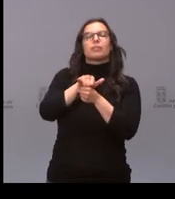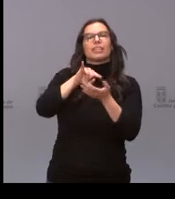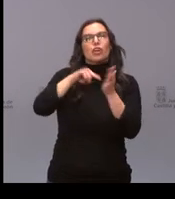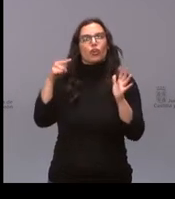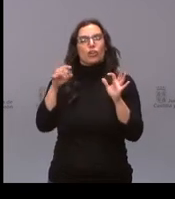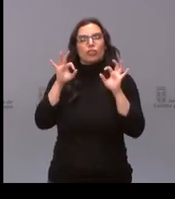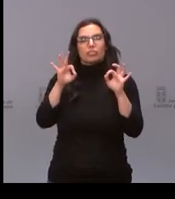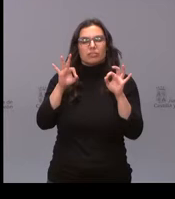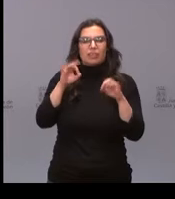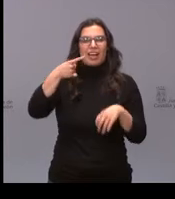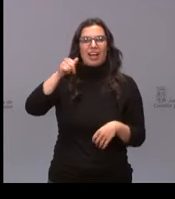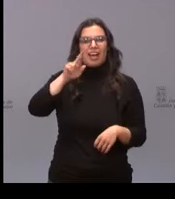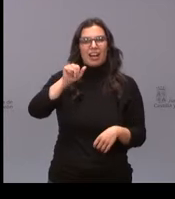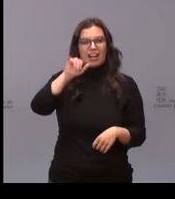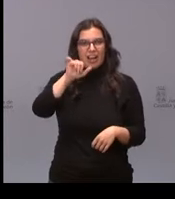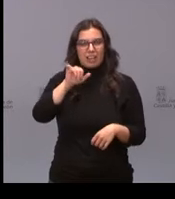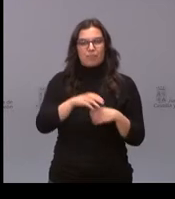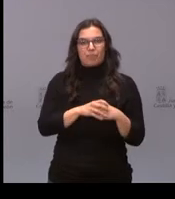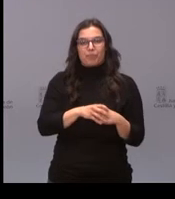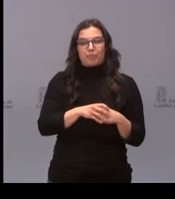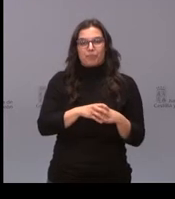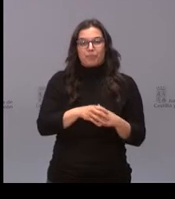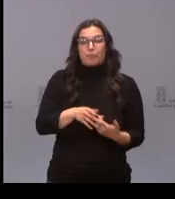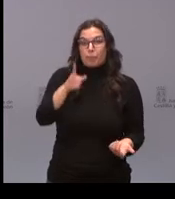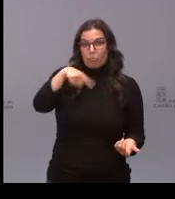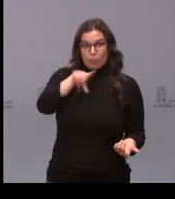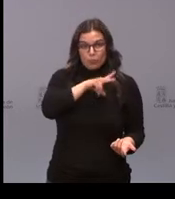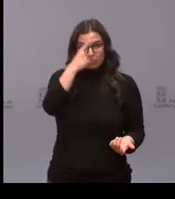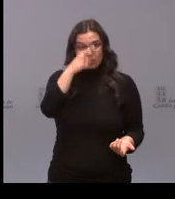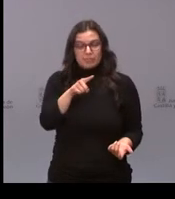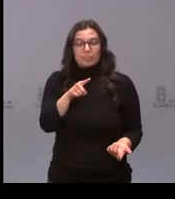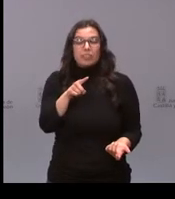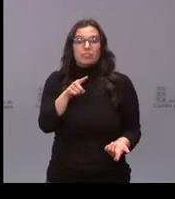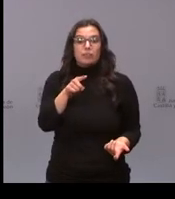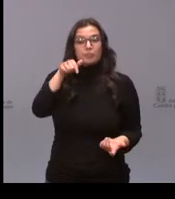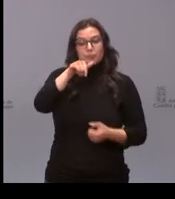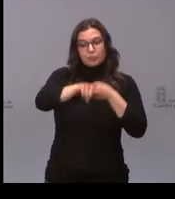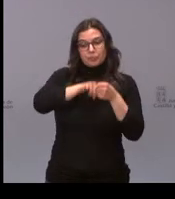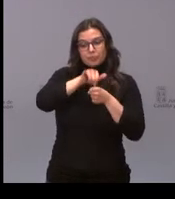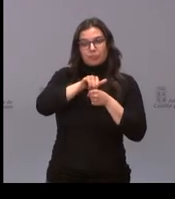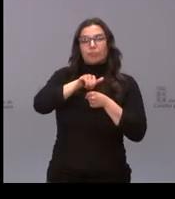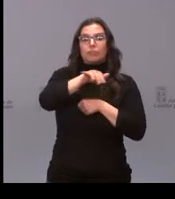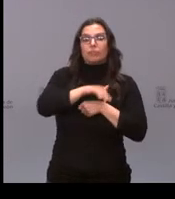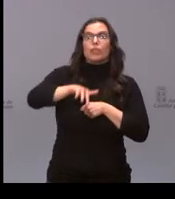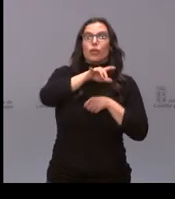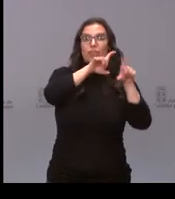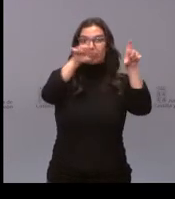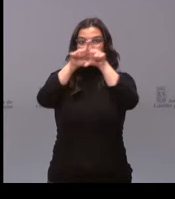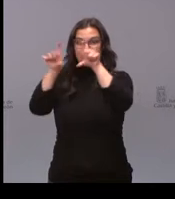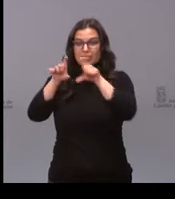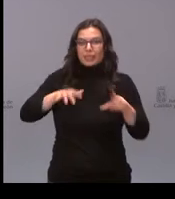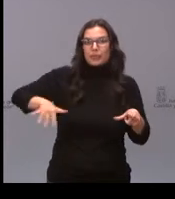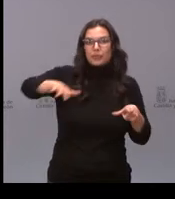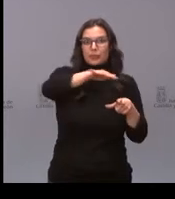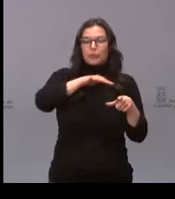Soria. Saben ustedes que este parque empresarial está en un claro